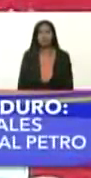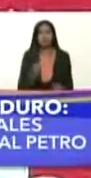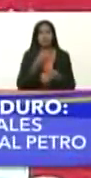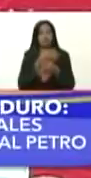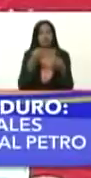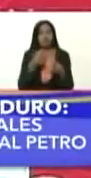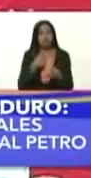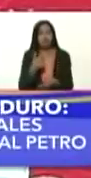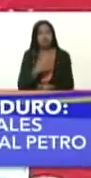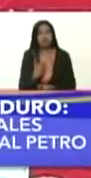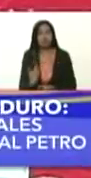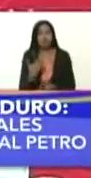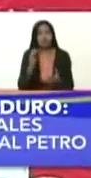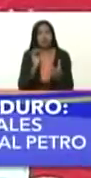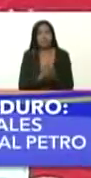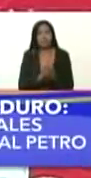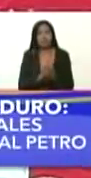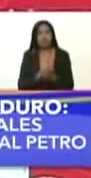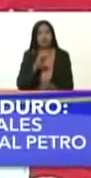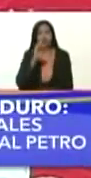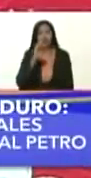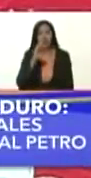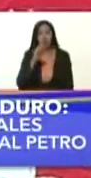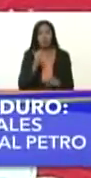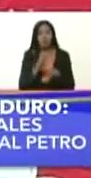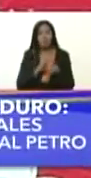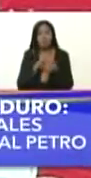Excelente. Yo quisiera que el compañero Eduardo Piñate